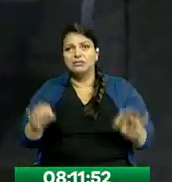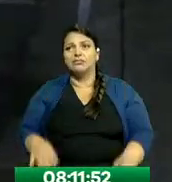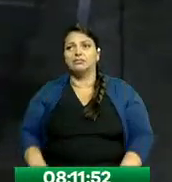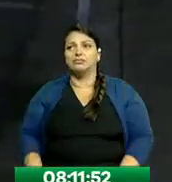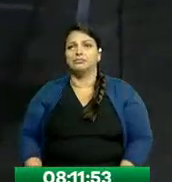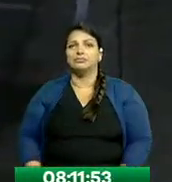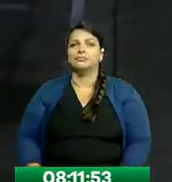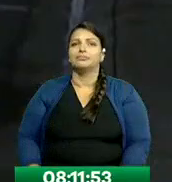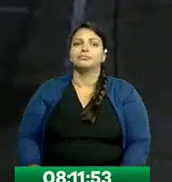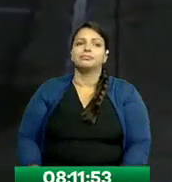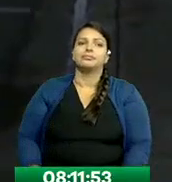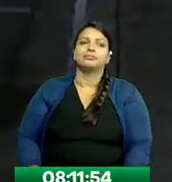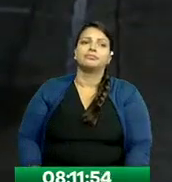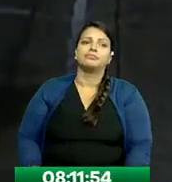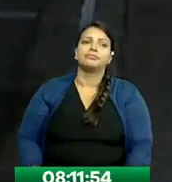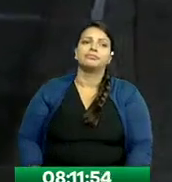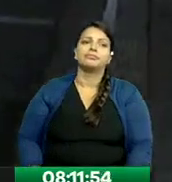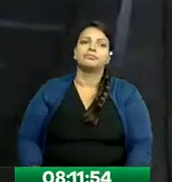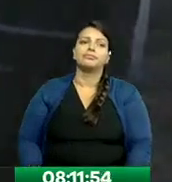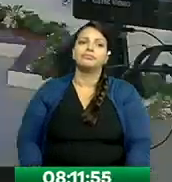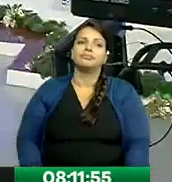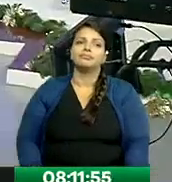fallecido, informó Charlie Pisa.